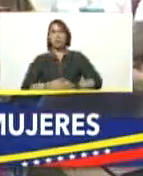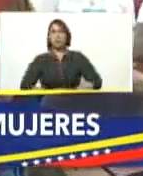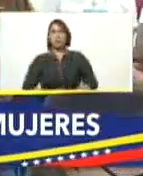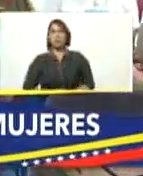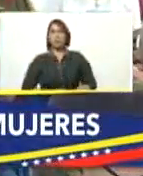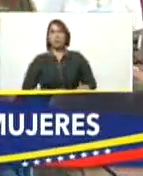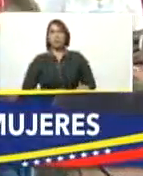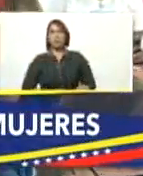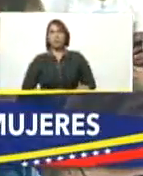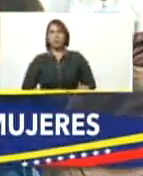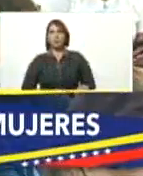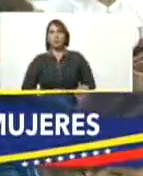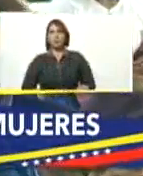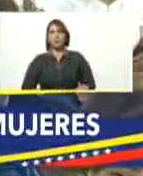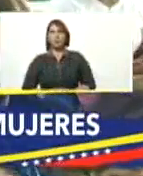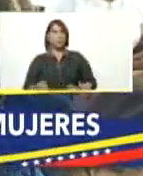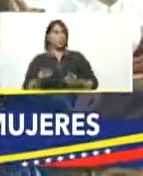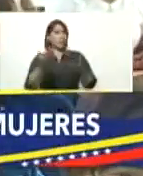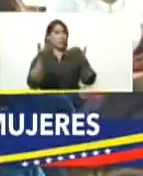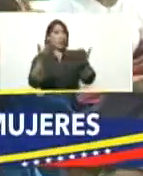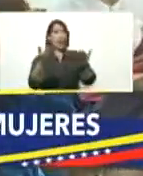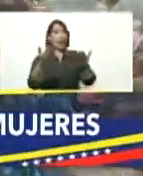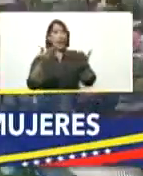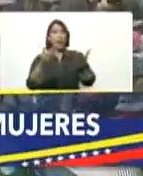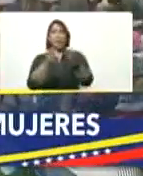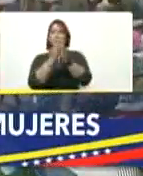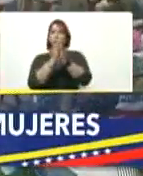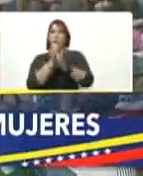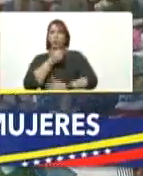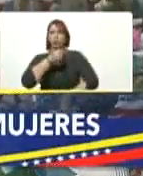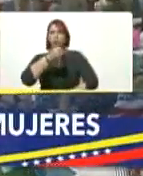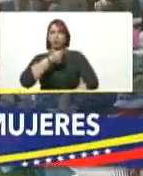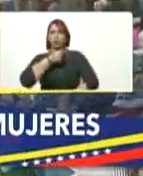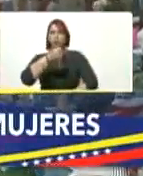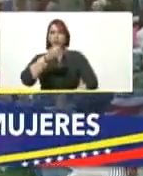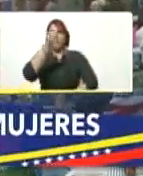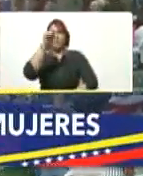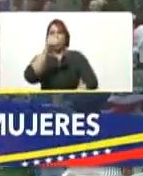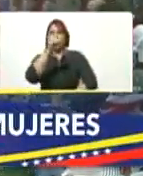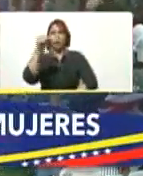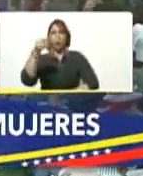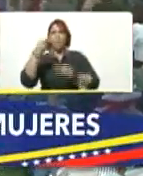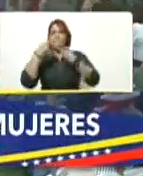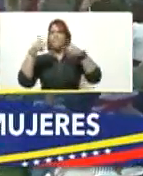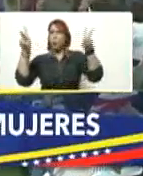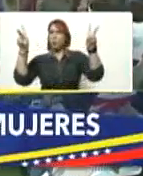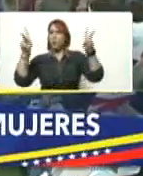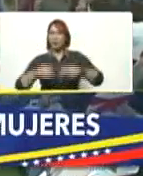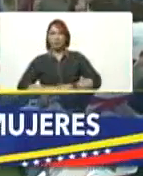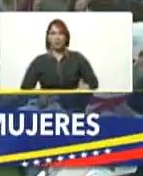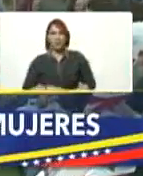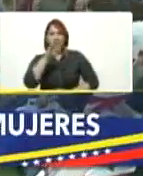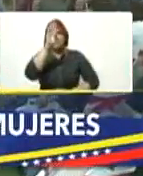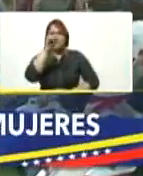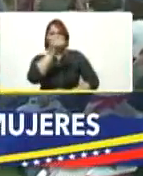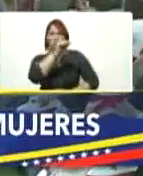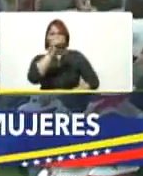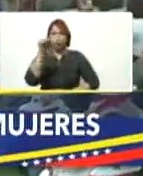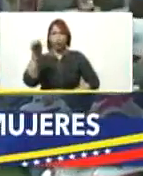Bueno, dale un micrófono para esas bendiciones, sean públicas, María, unas bendiciones de María.